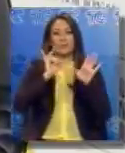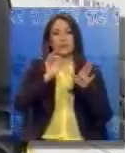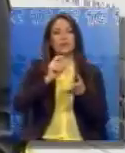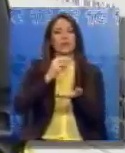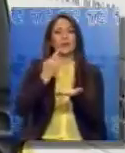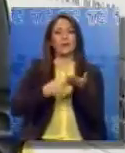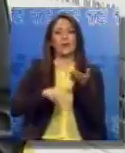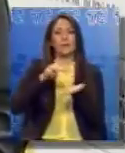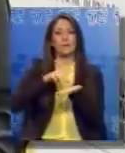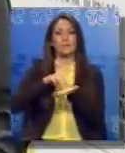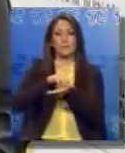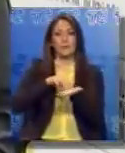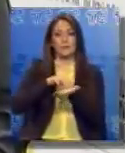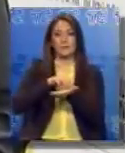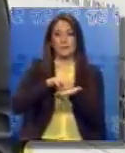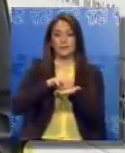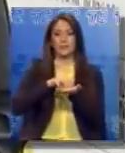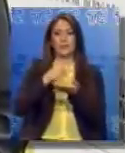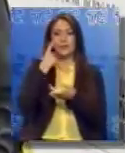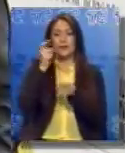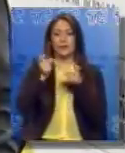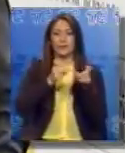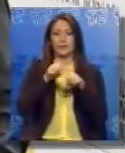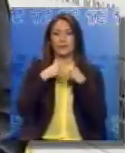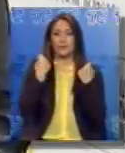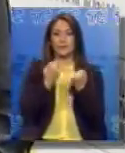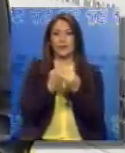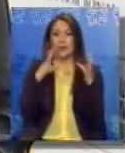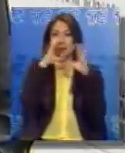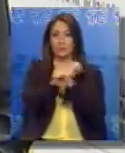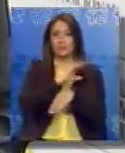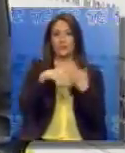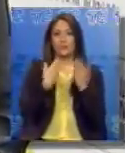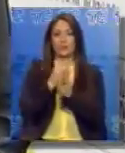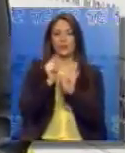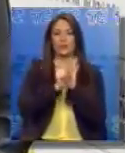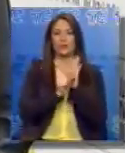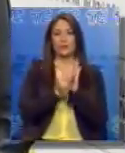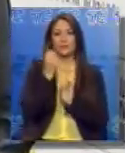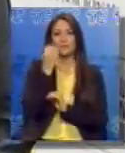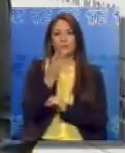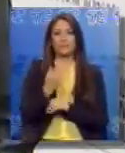del Consejo de Participación Ciudadana y Control Social. En la noche les tendremos los detalles. Muy buenas tardes.